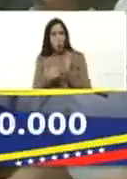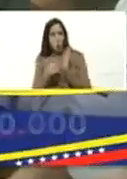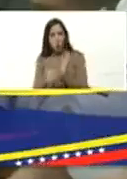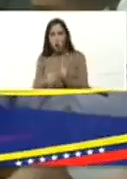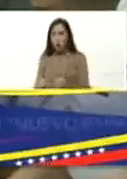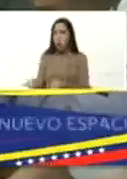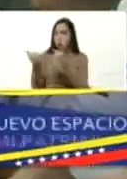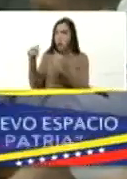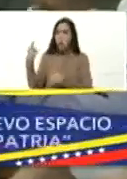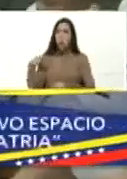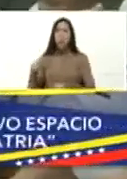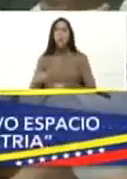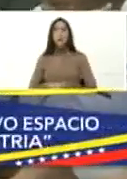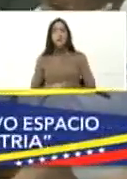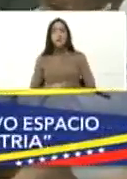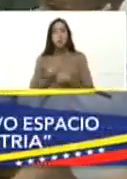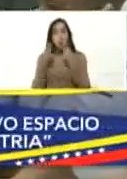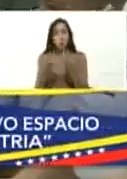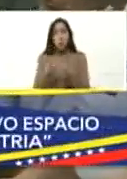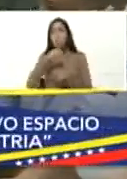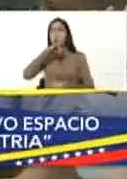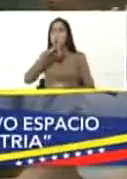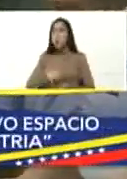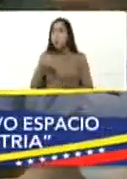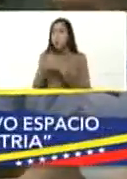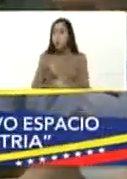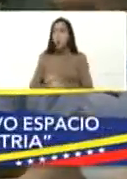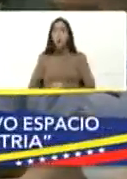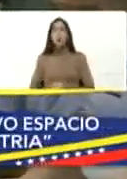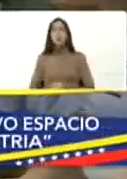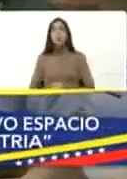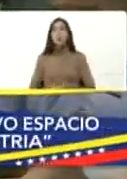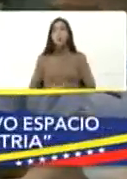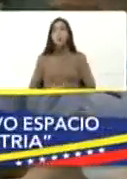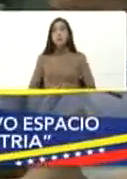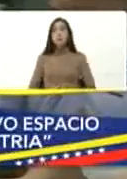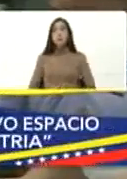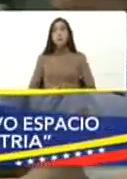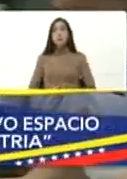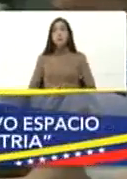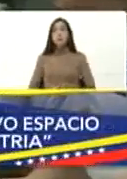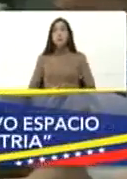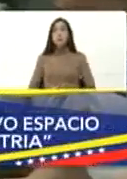mismos sean quien le encuentre a usted la historia, luego de recibir mi comandante.